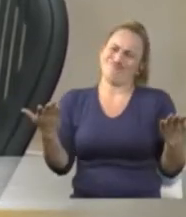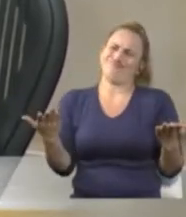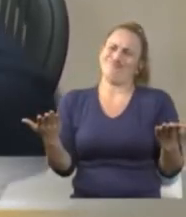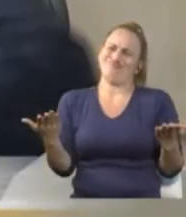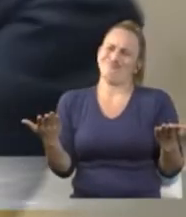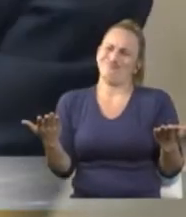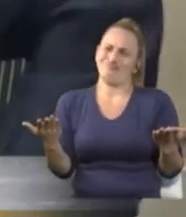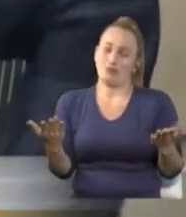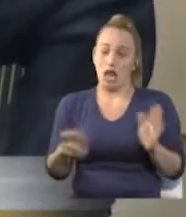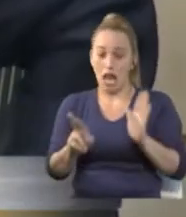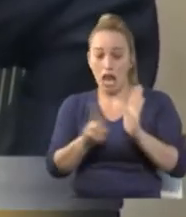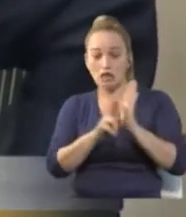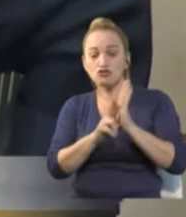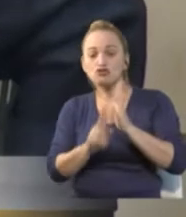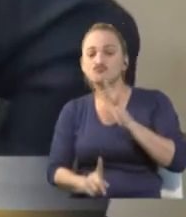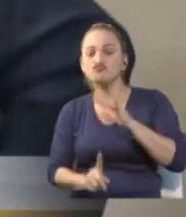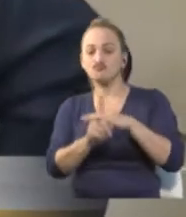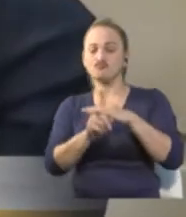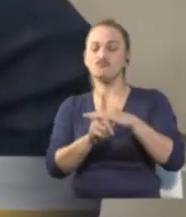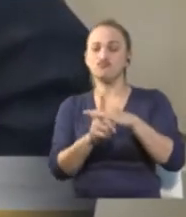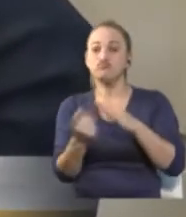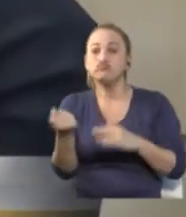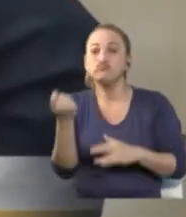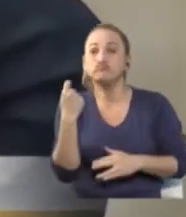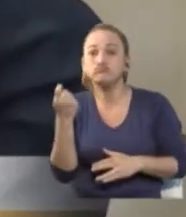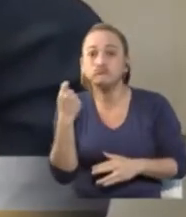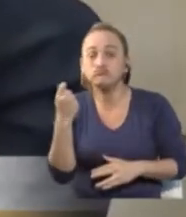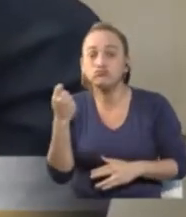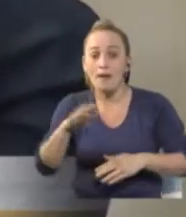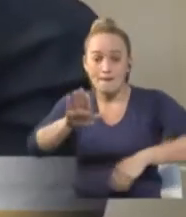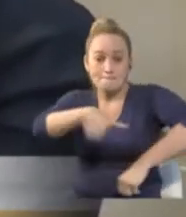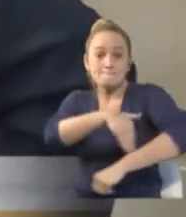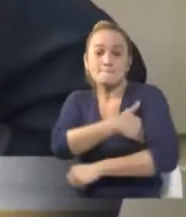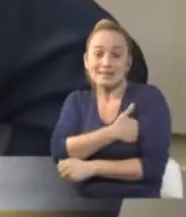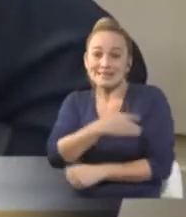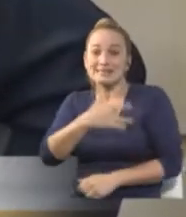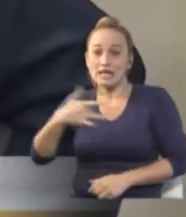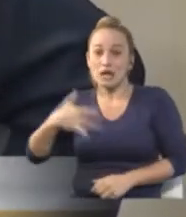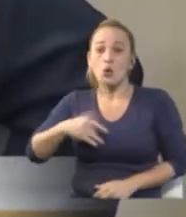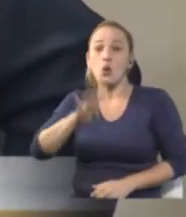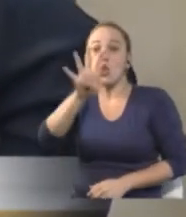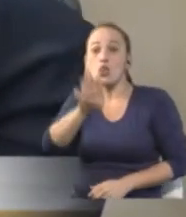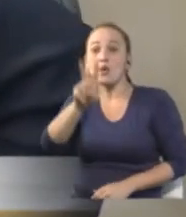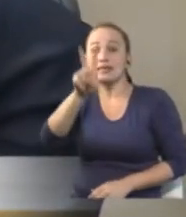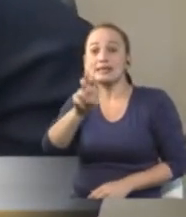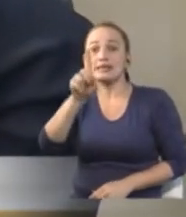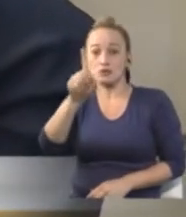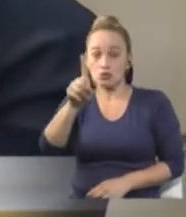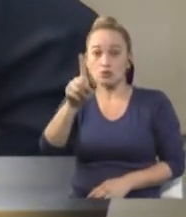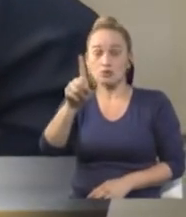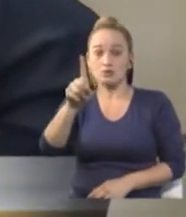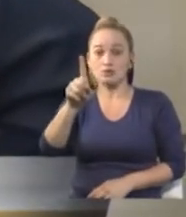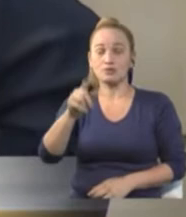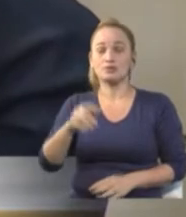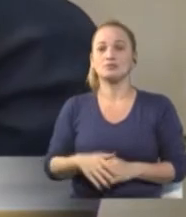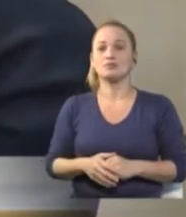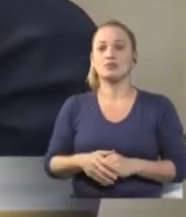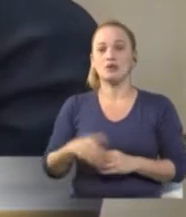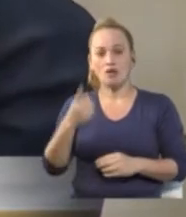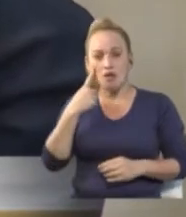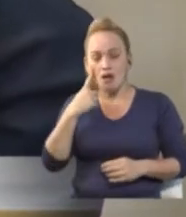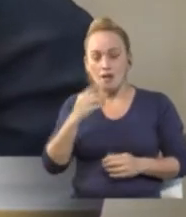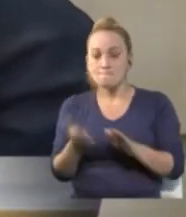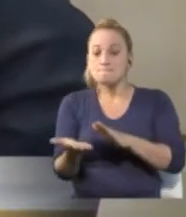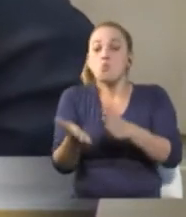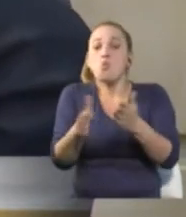La reciente resolución espantosa del Ministerio de Salud, la 971, que privilegia